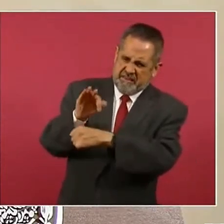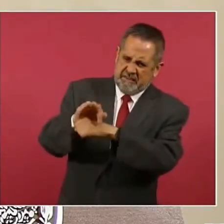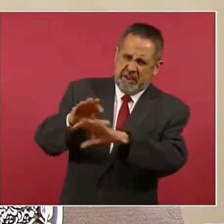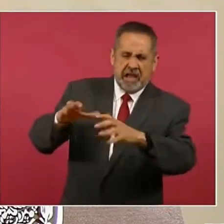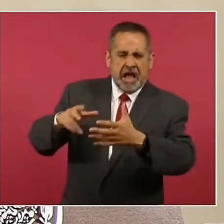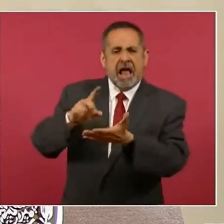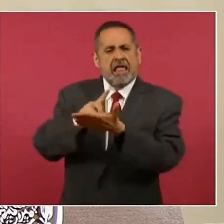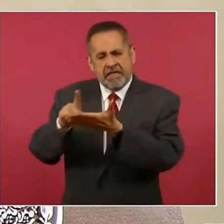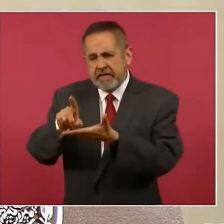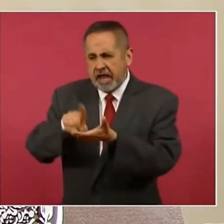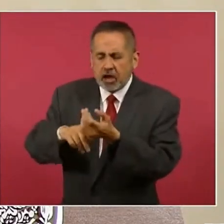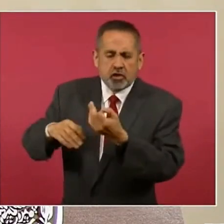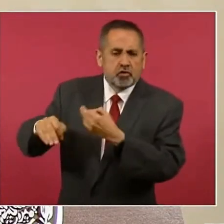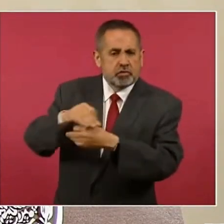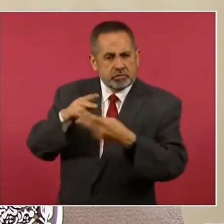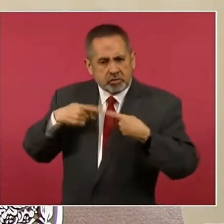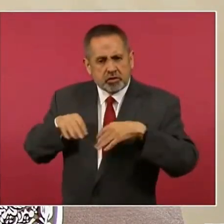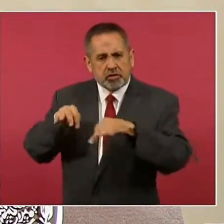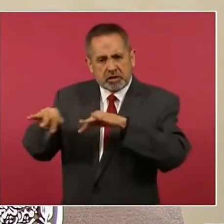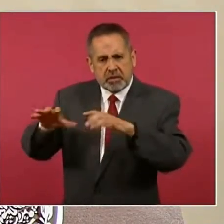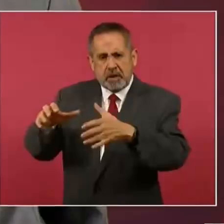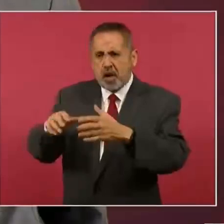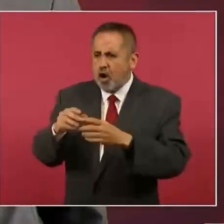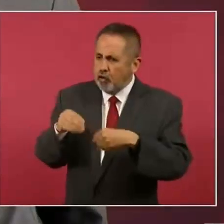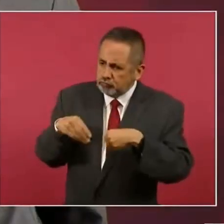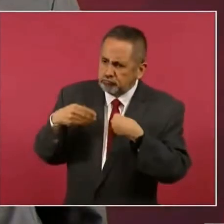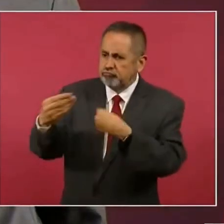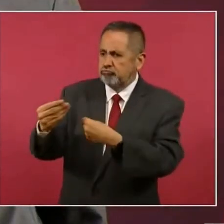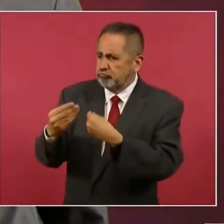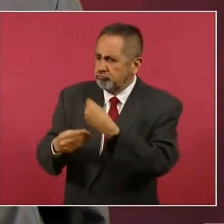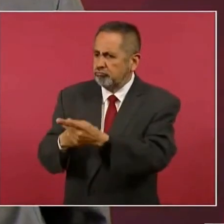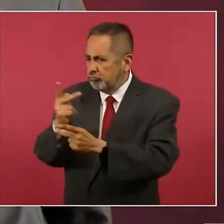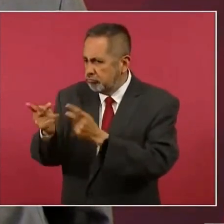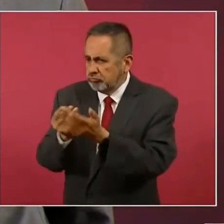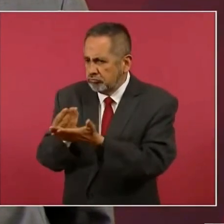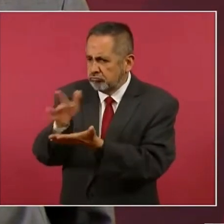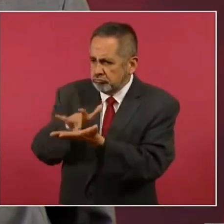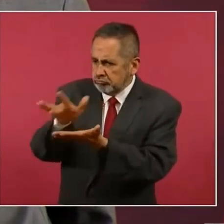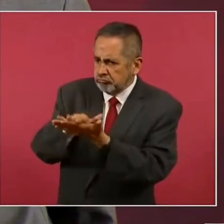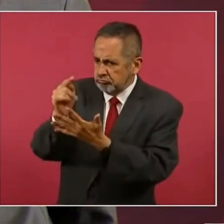los derechos laborales, de las prestaciones de los trabajadores.